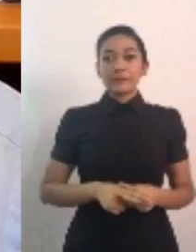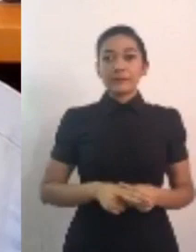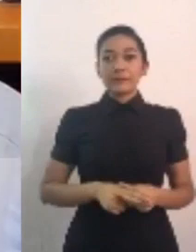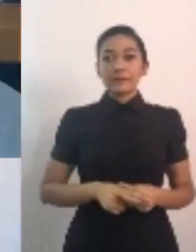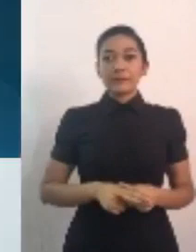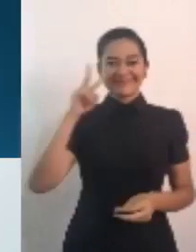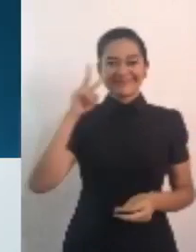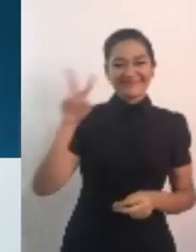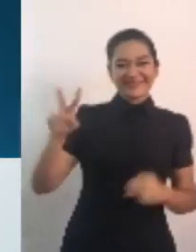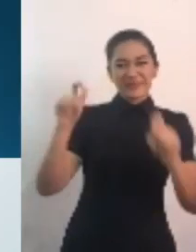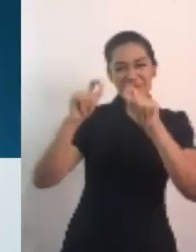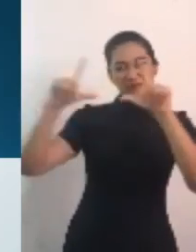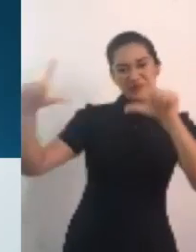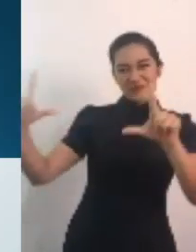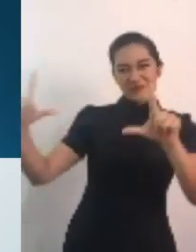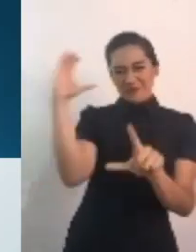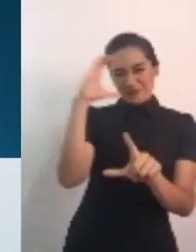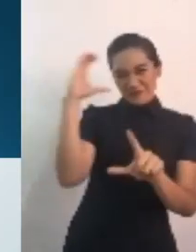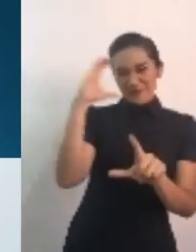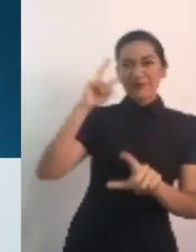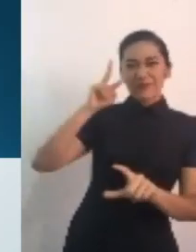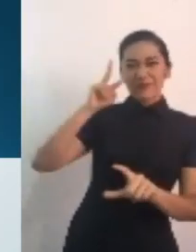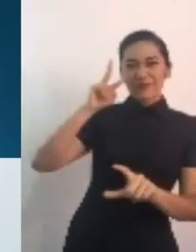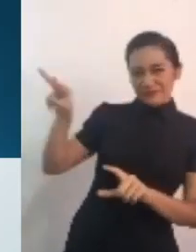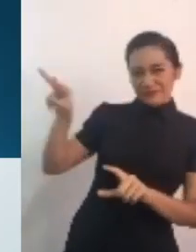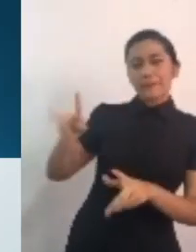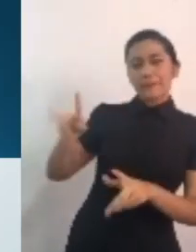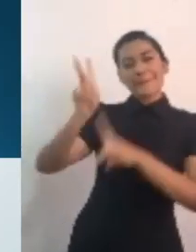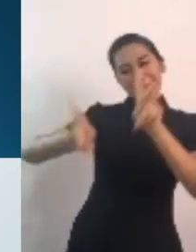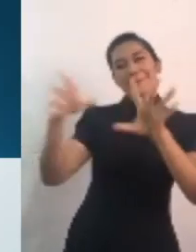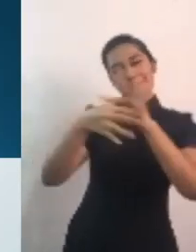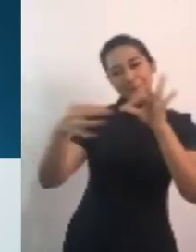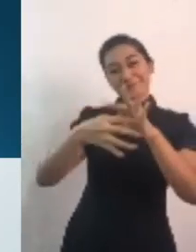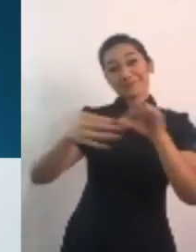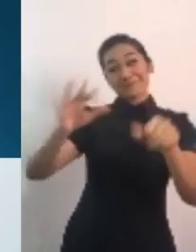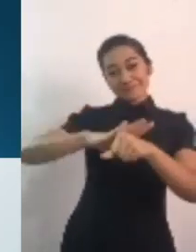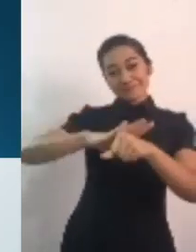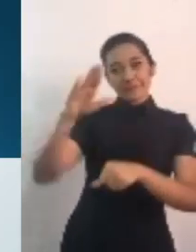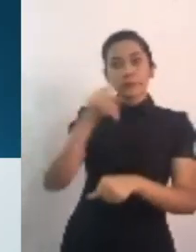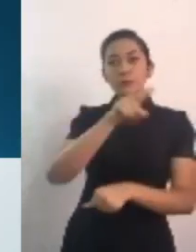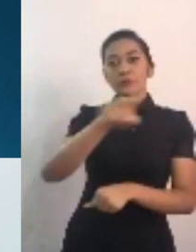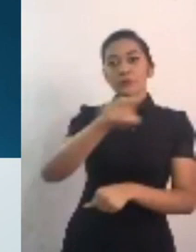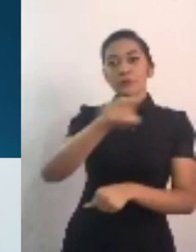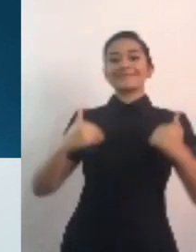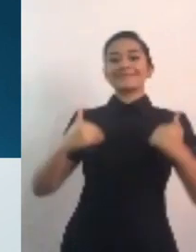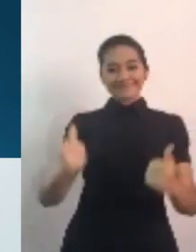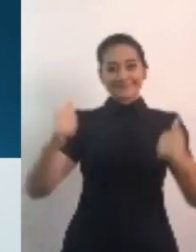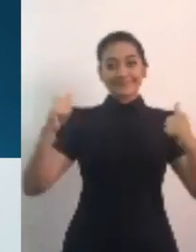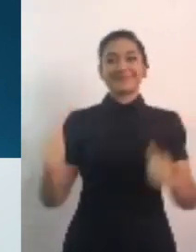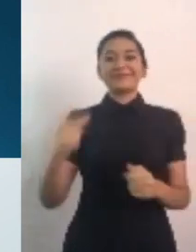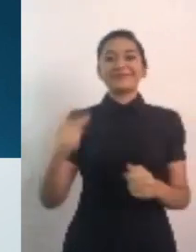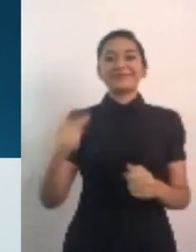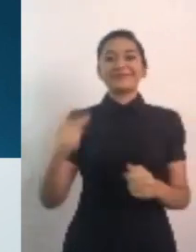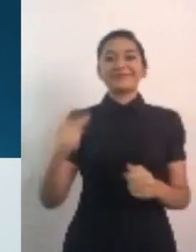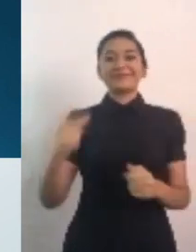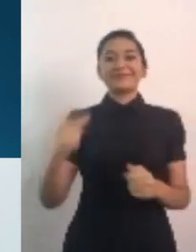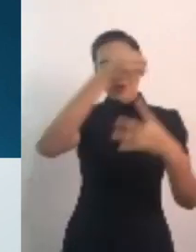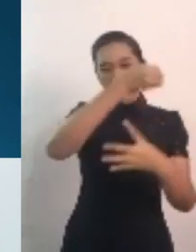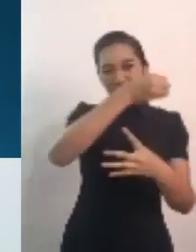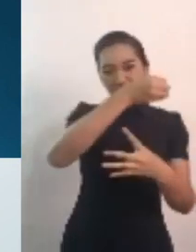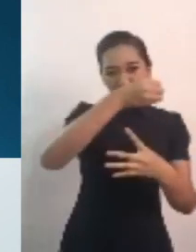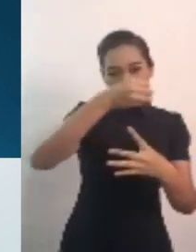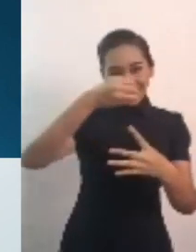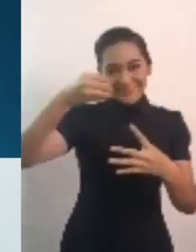la plática y poder platicar con ustedes más en detalle y más ordenadamente estos